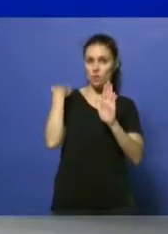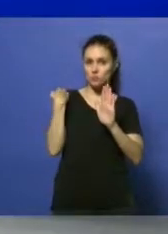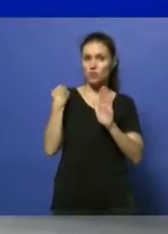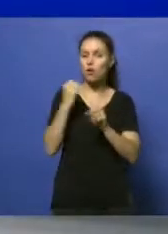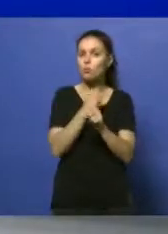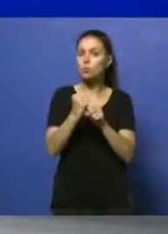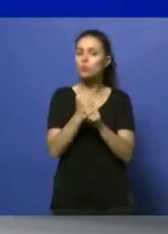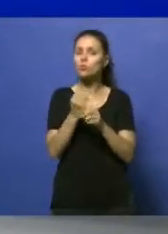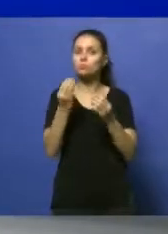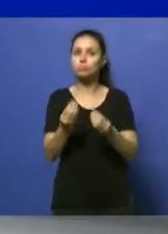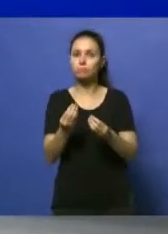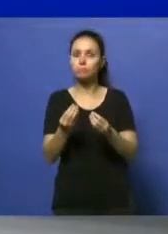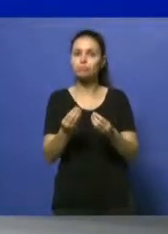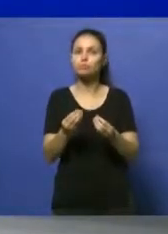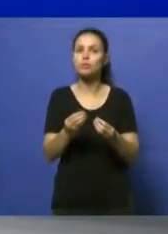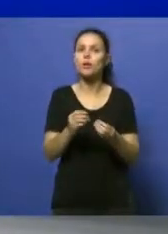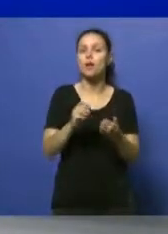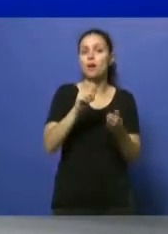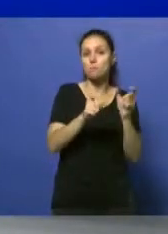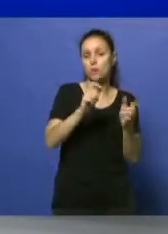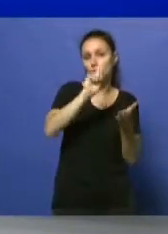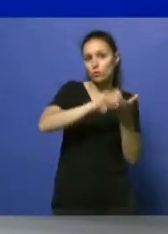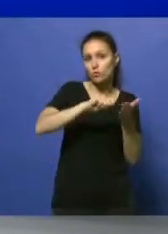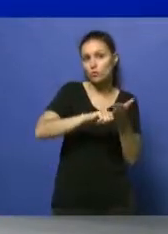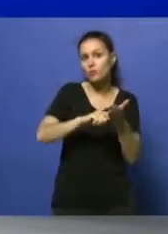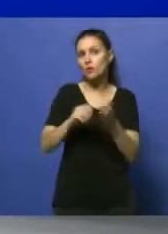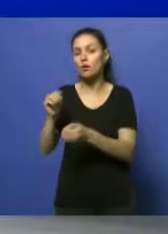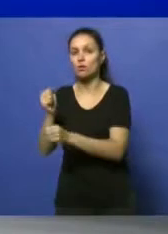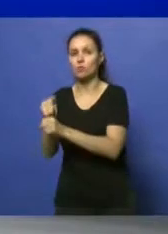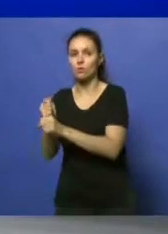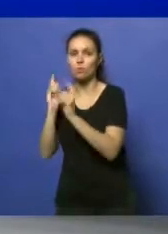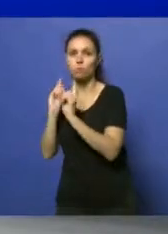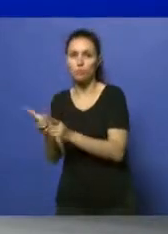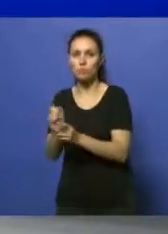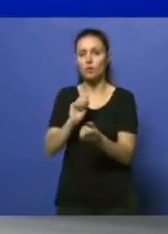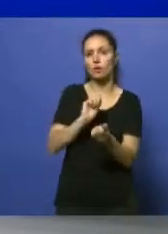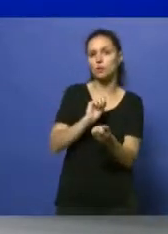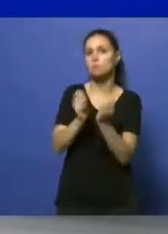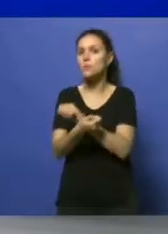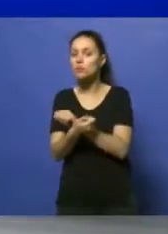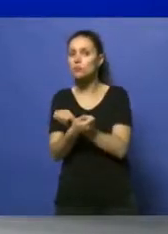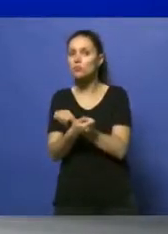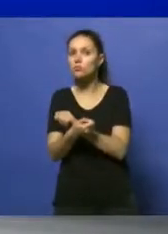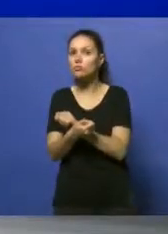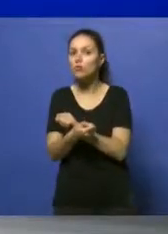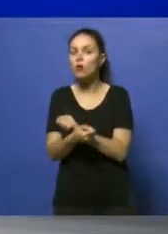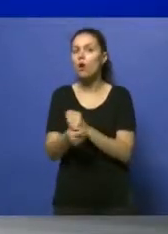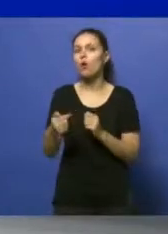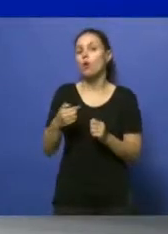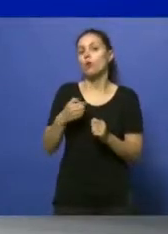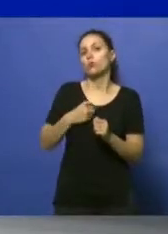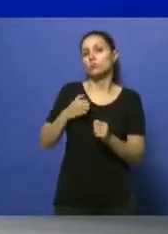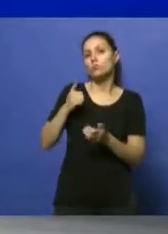contratados a planta permanente por ley, que también supuestamente iba a ser para julio, máximo agosto, y estamos casi a